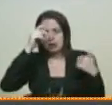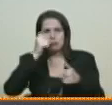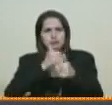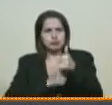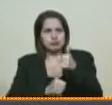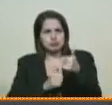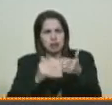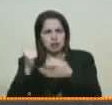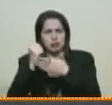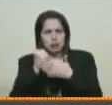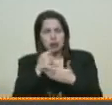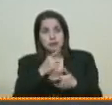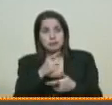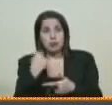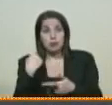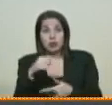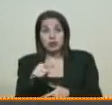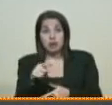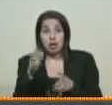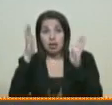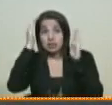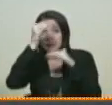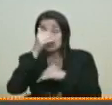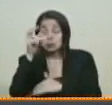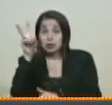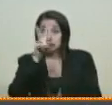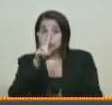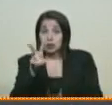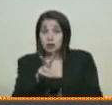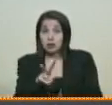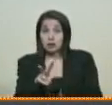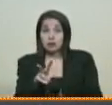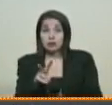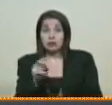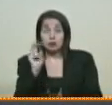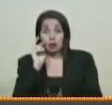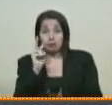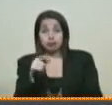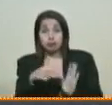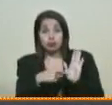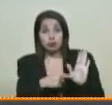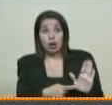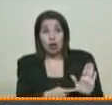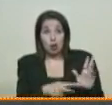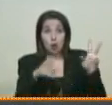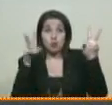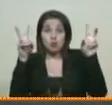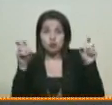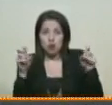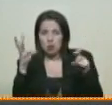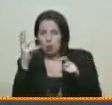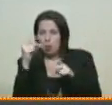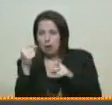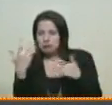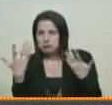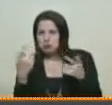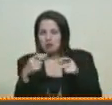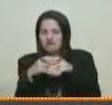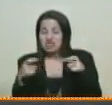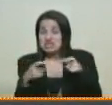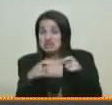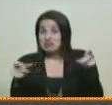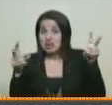vamos a tener, atención Venezuela, voy a mostrar las nuevas denominaciones que estará